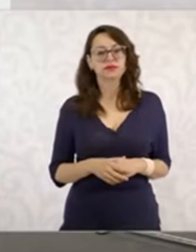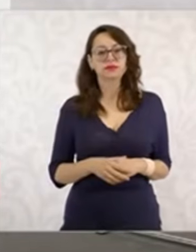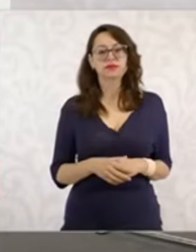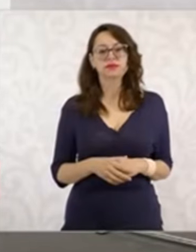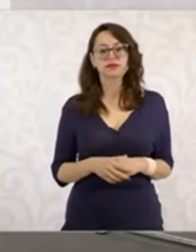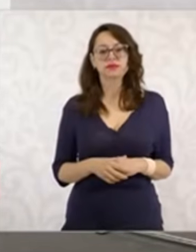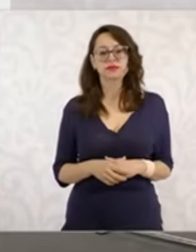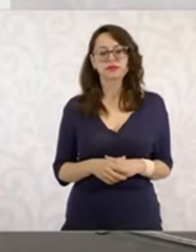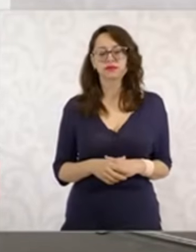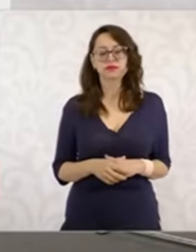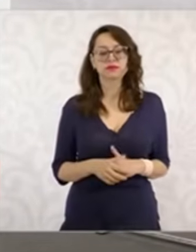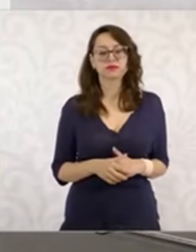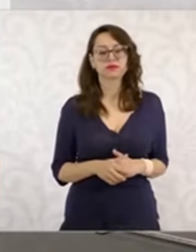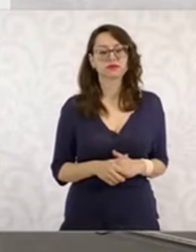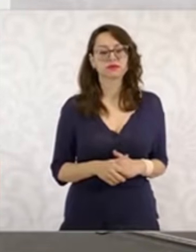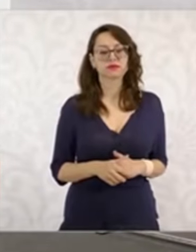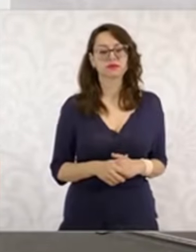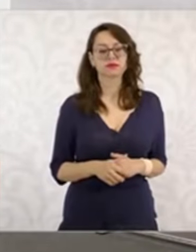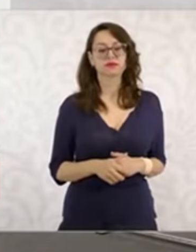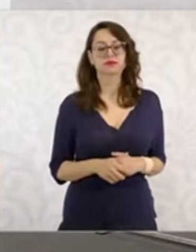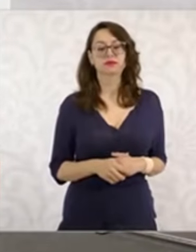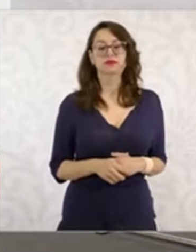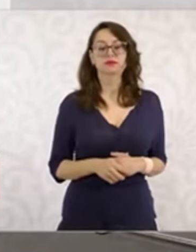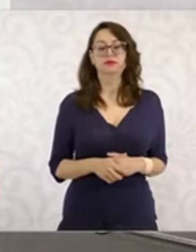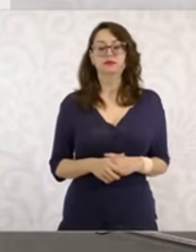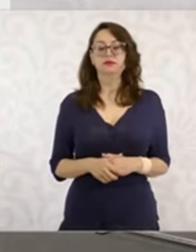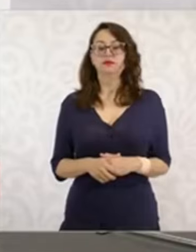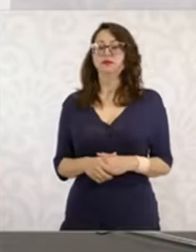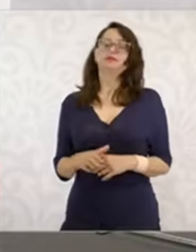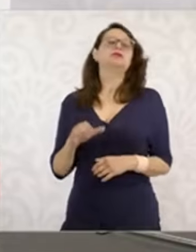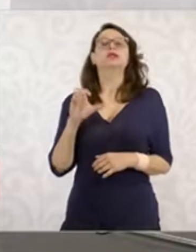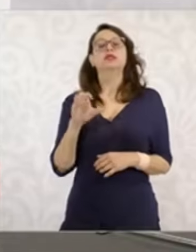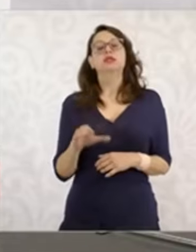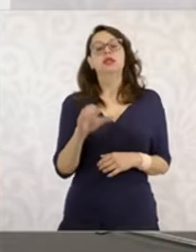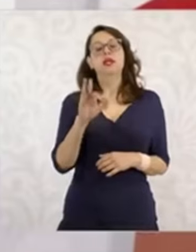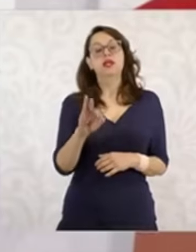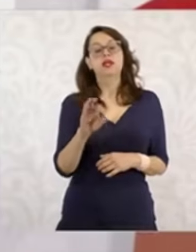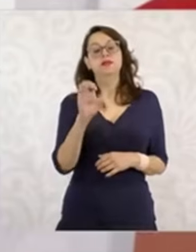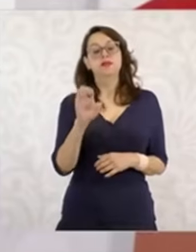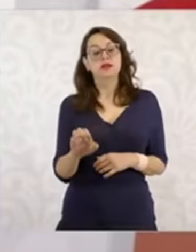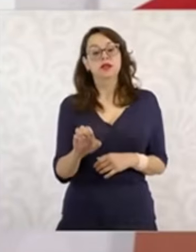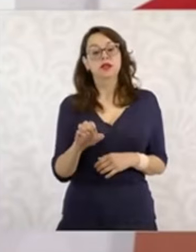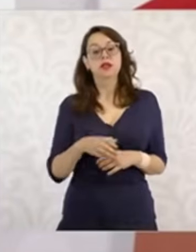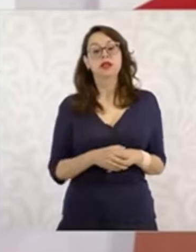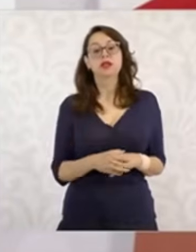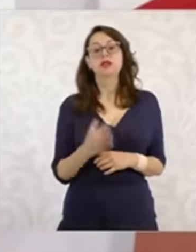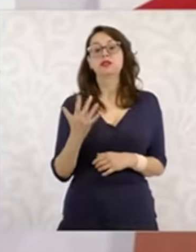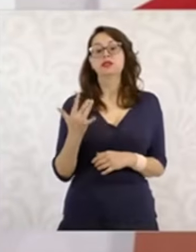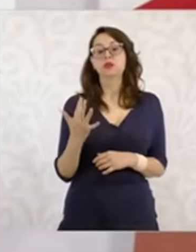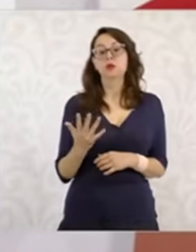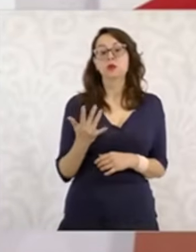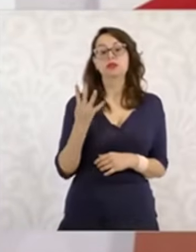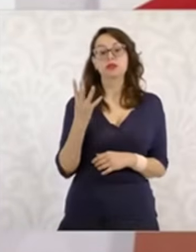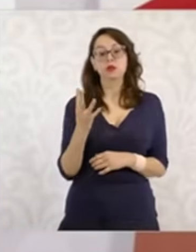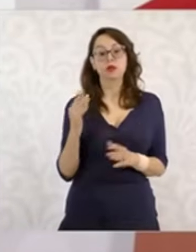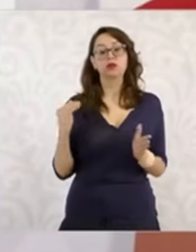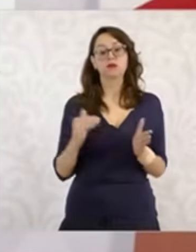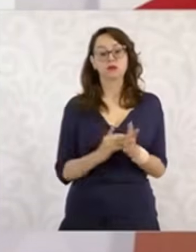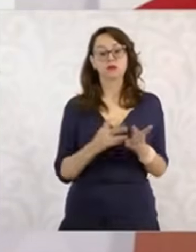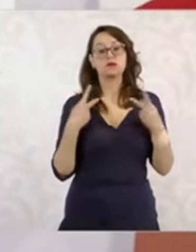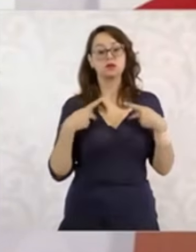Sí. En el caso de CFE, cuenta con 54,000 personas